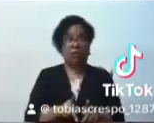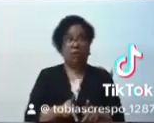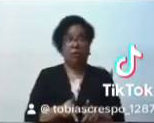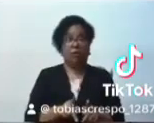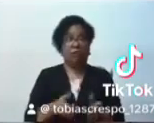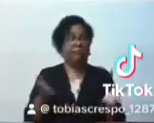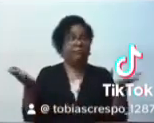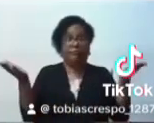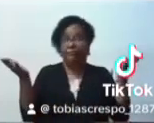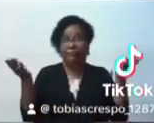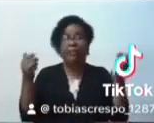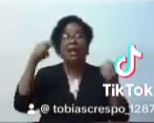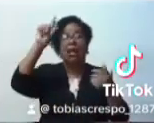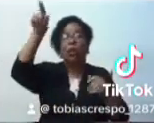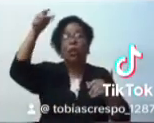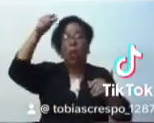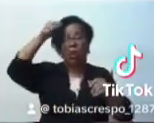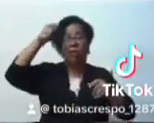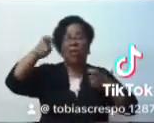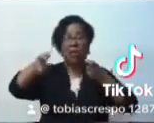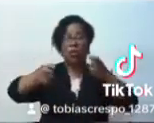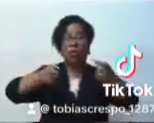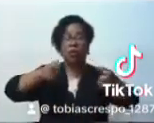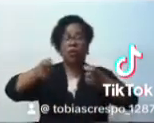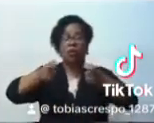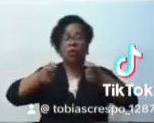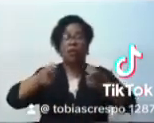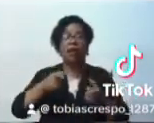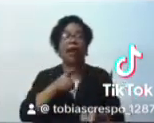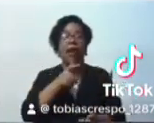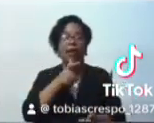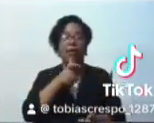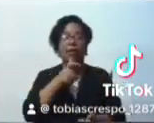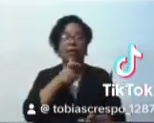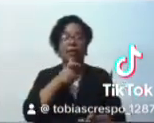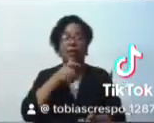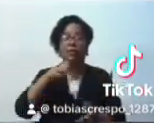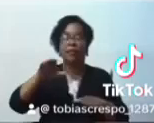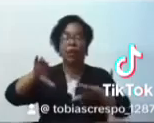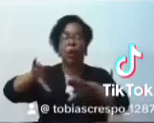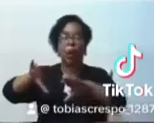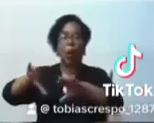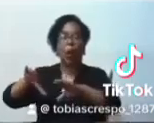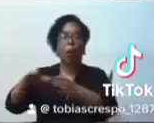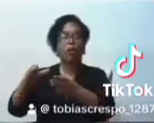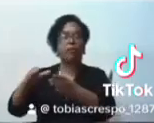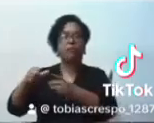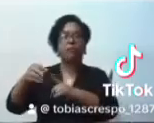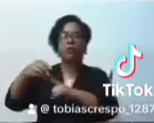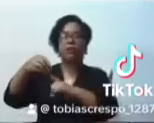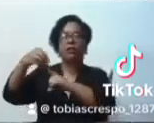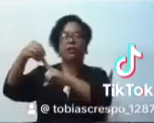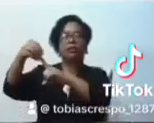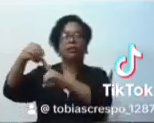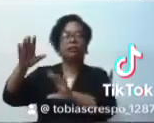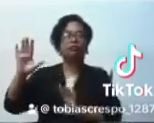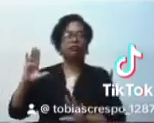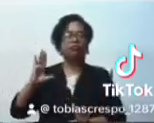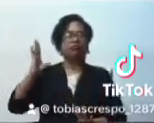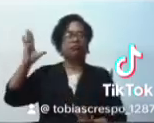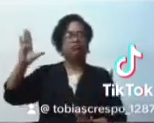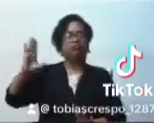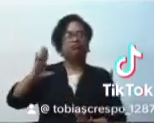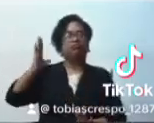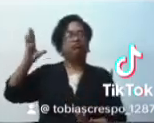élite oligarca. Es una élite oligarca que han llegado al Estado, que no conocen los problemas del